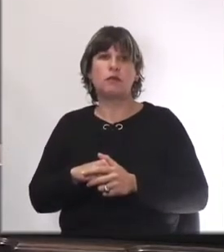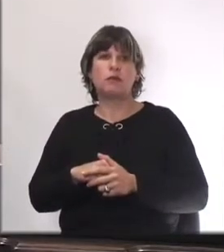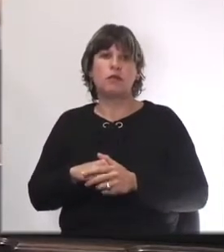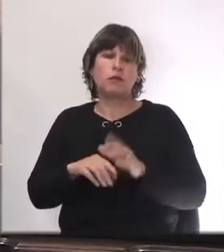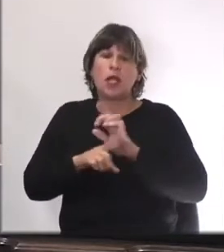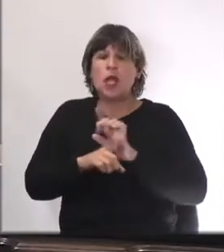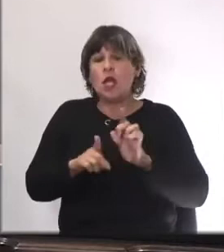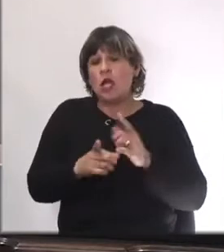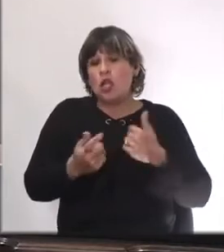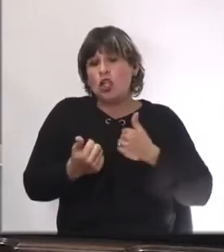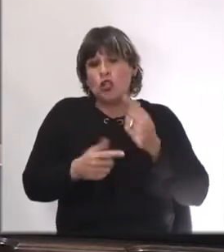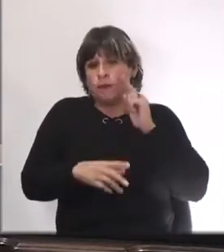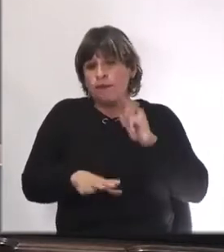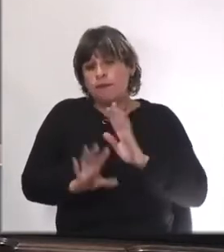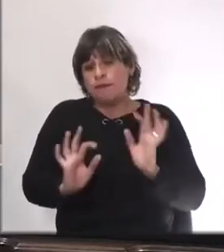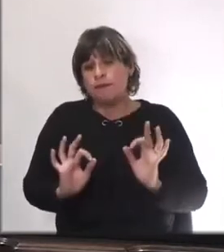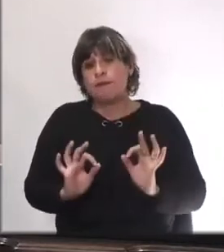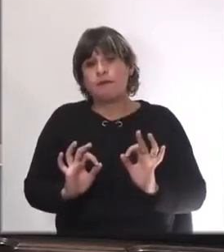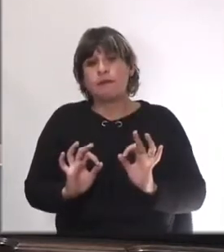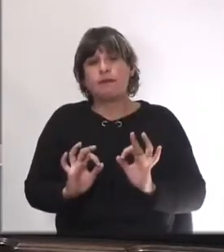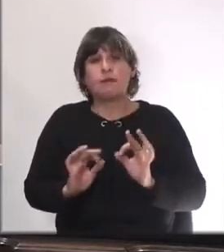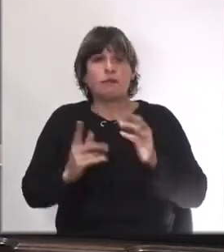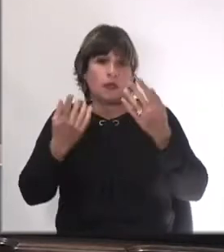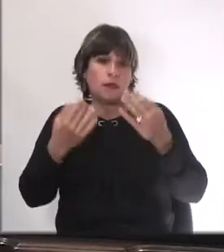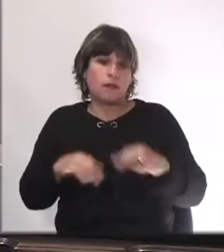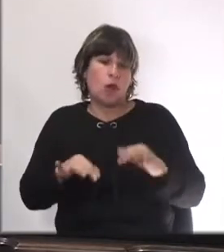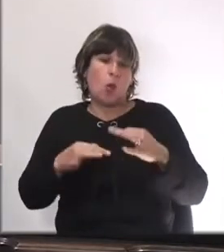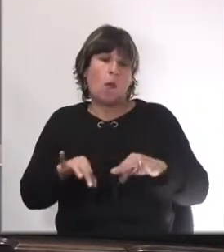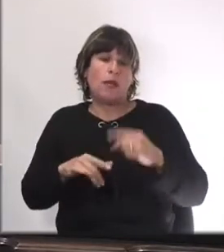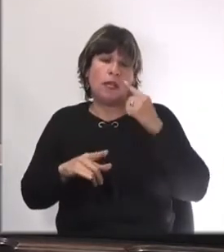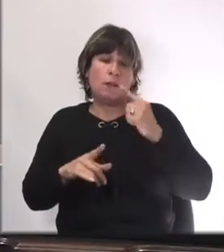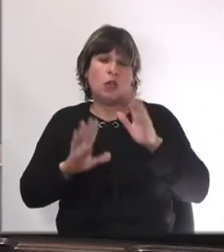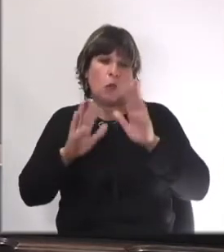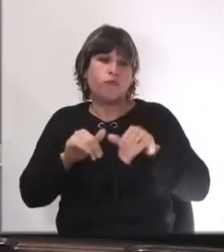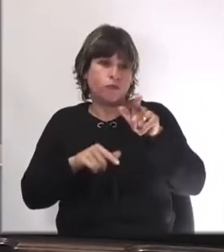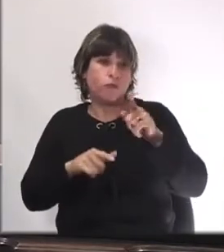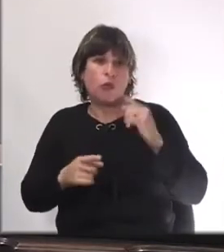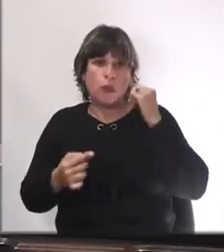no considera los efectos del cumplimiento de sus propios objetivos.